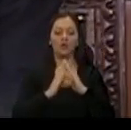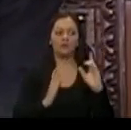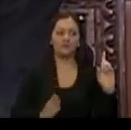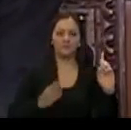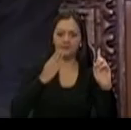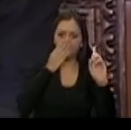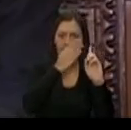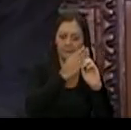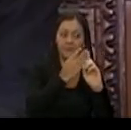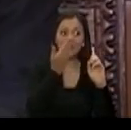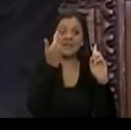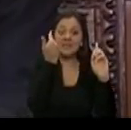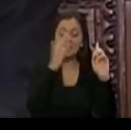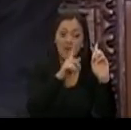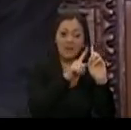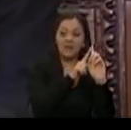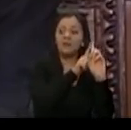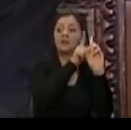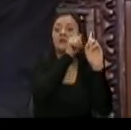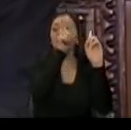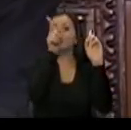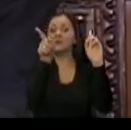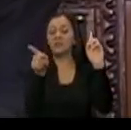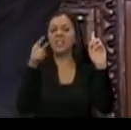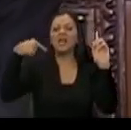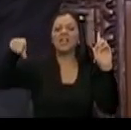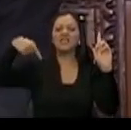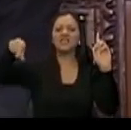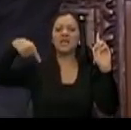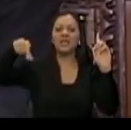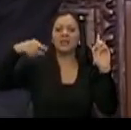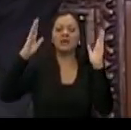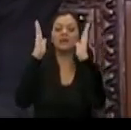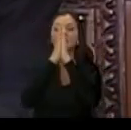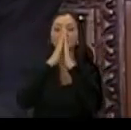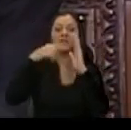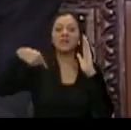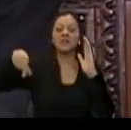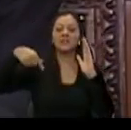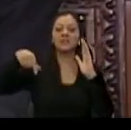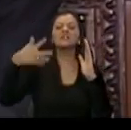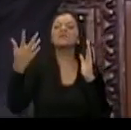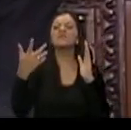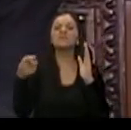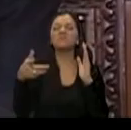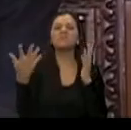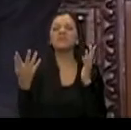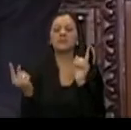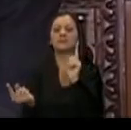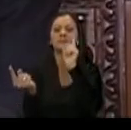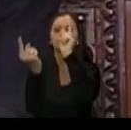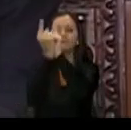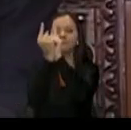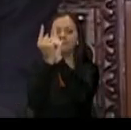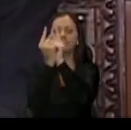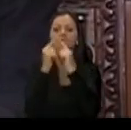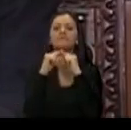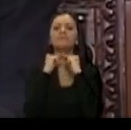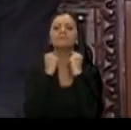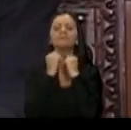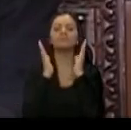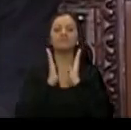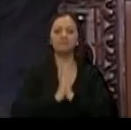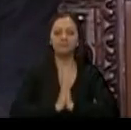dirigirse hacia el Santuario Mariano de El Quinche, donde se llevará a cabo el encuentro con el clero, los